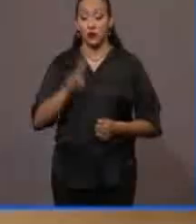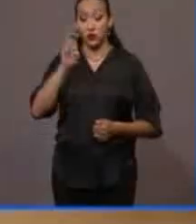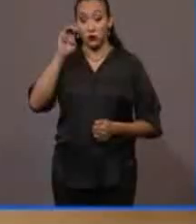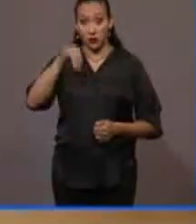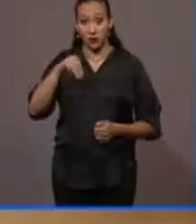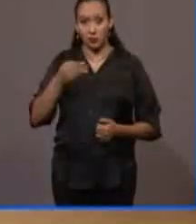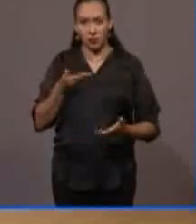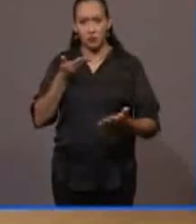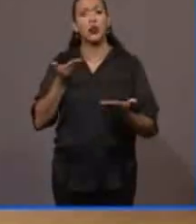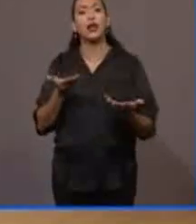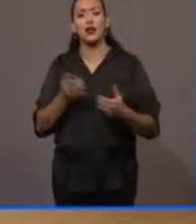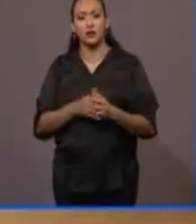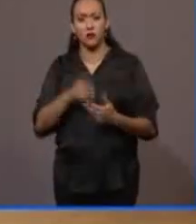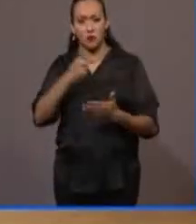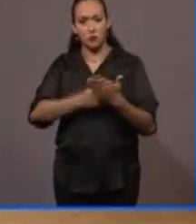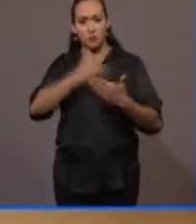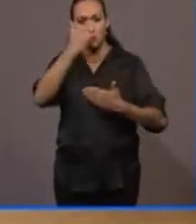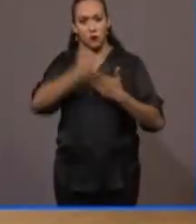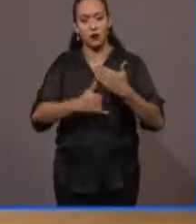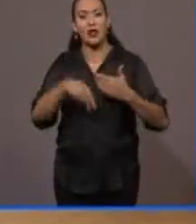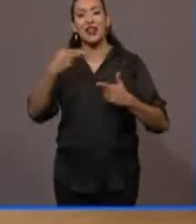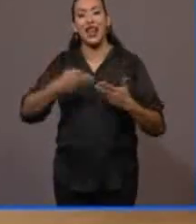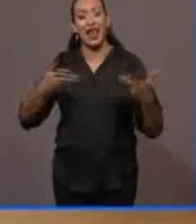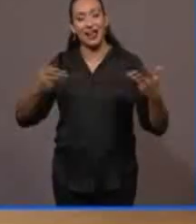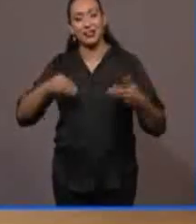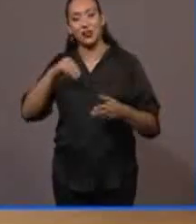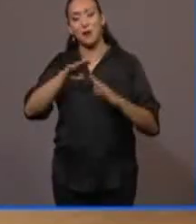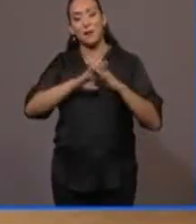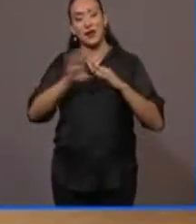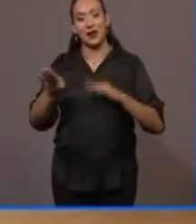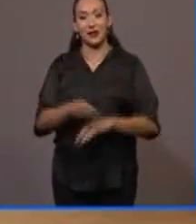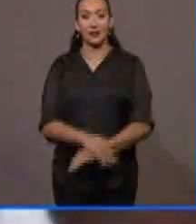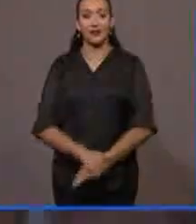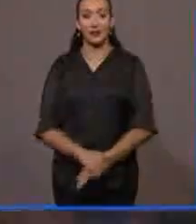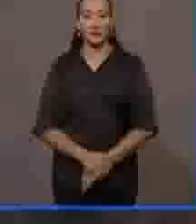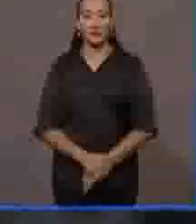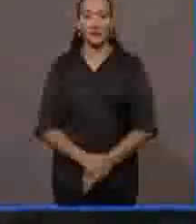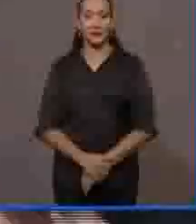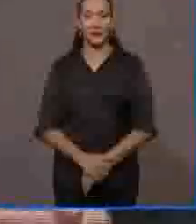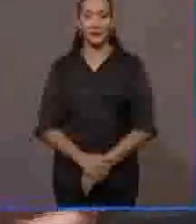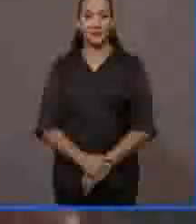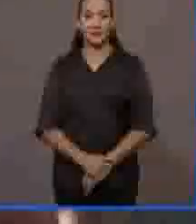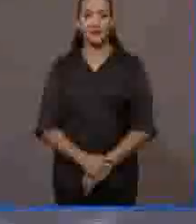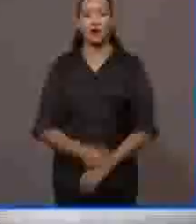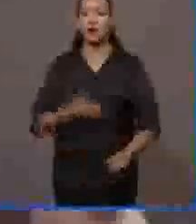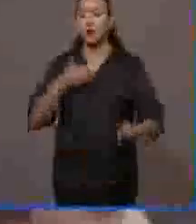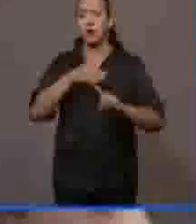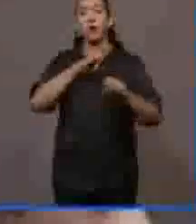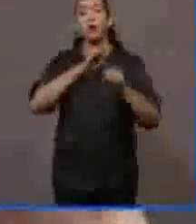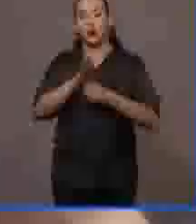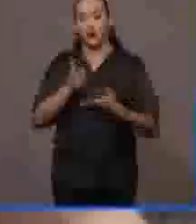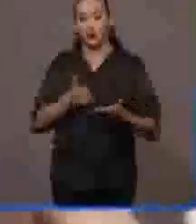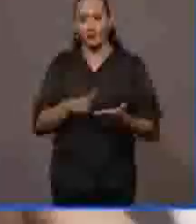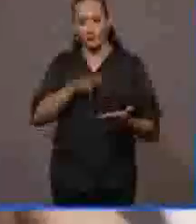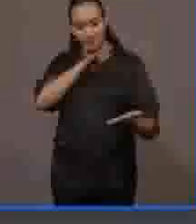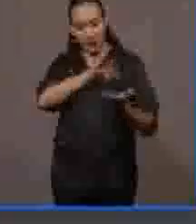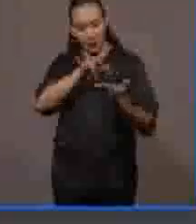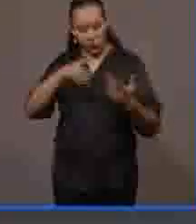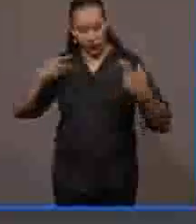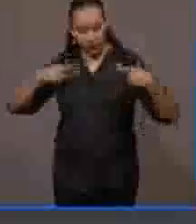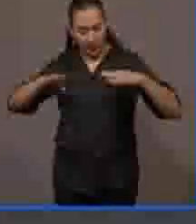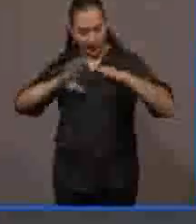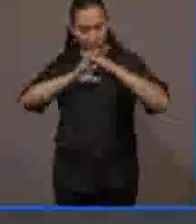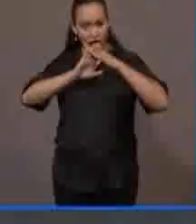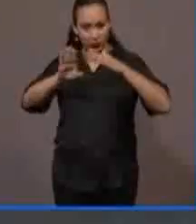La UNAM puso en marcha el proyecto Acción Migrante. Con el propósito de brindar apoyo integral a